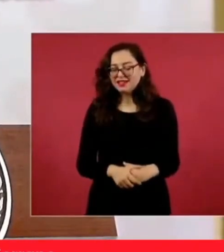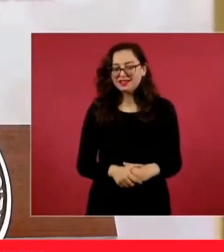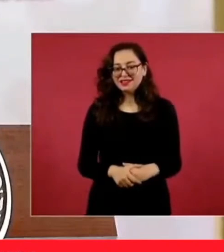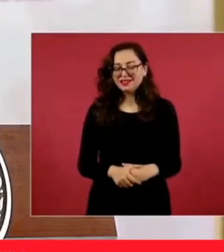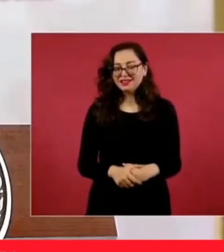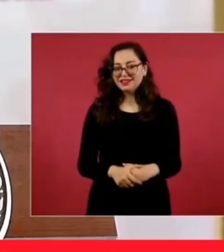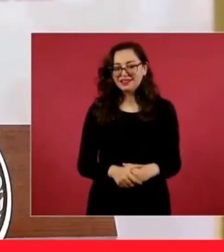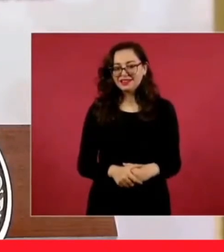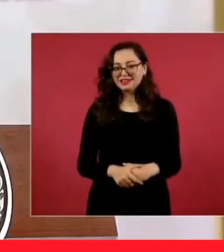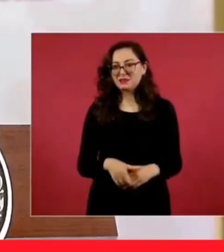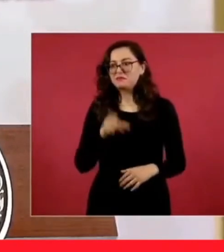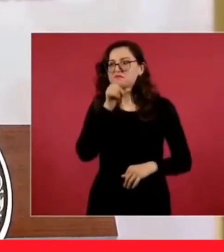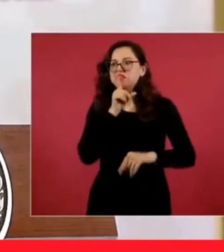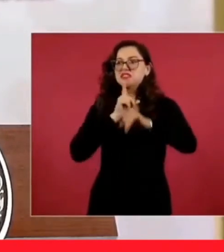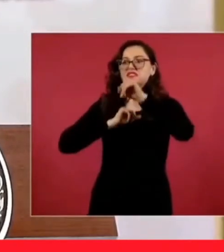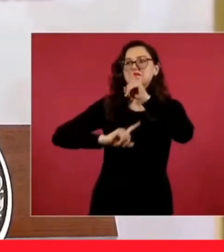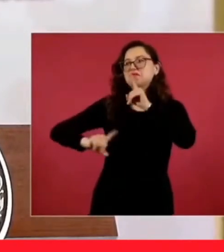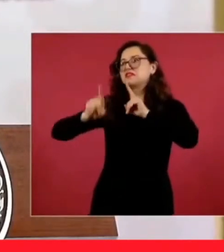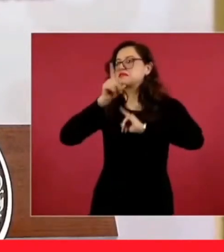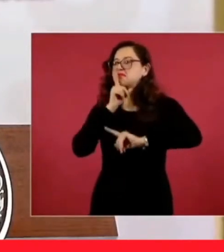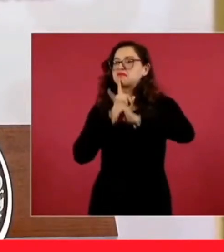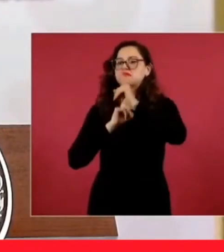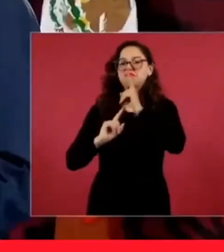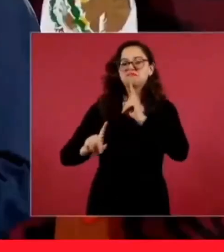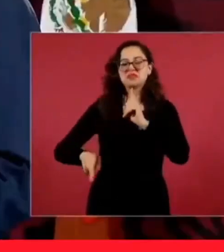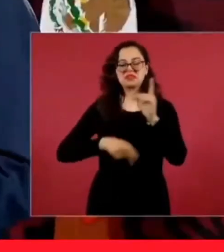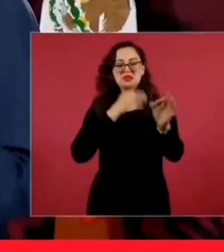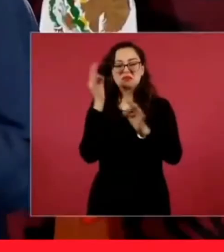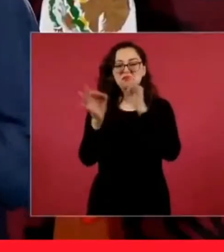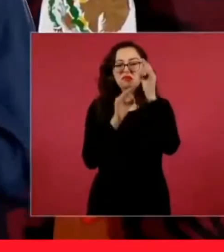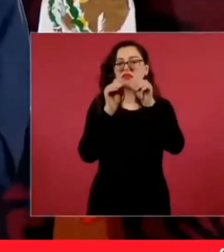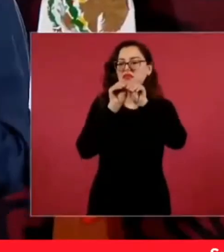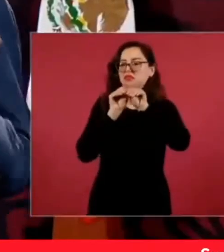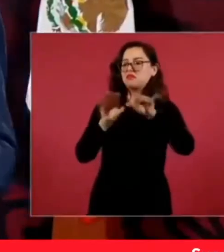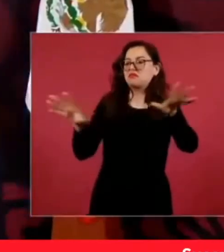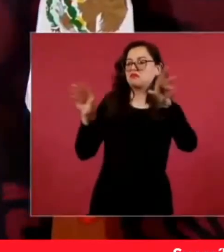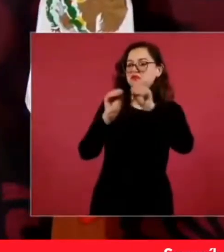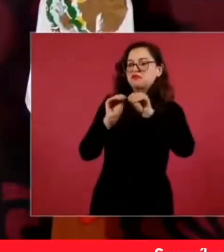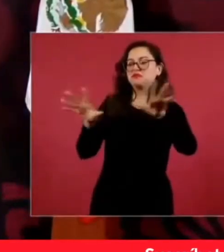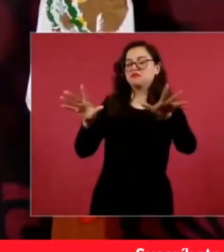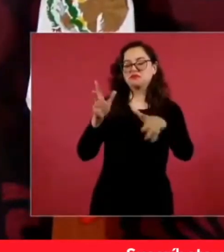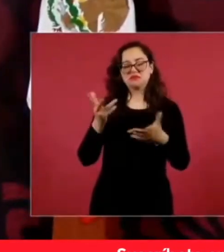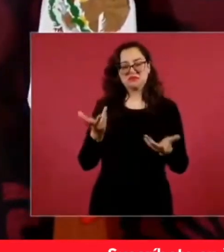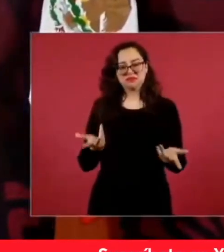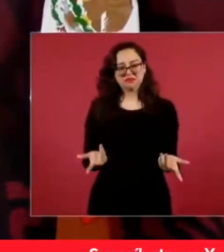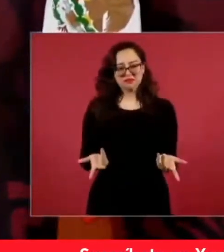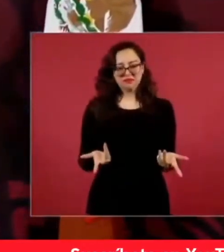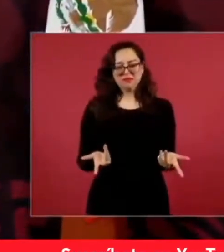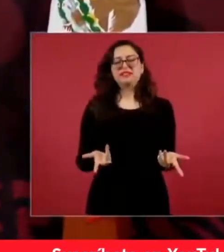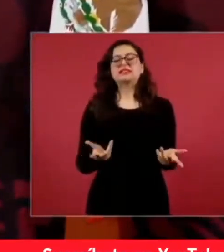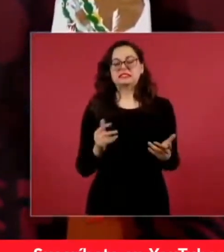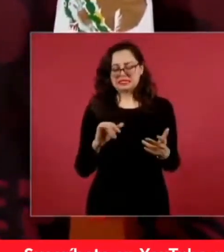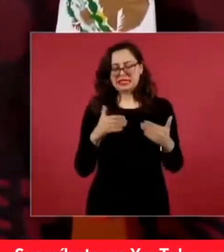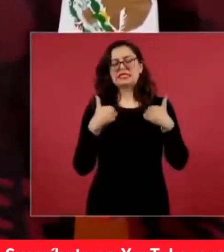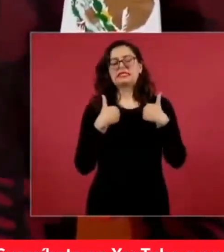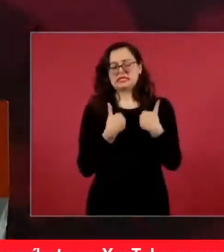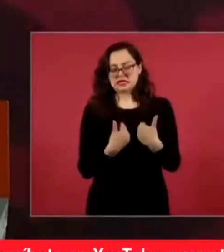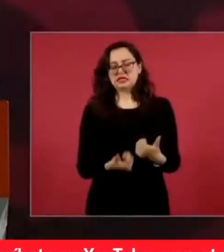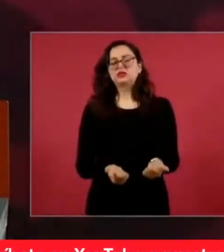y mienten como respiran. Nuestros adversarios, además, los entiendo.